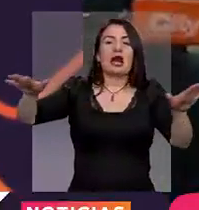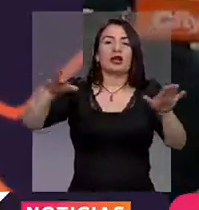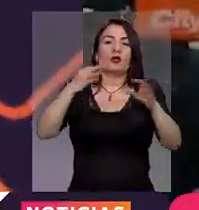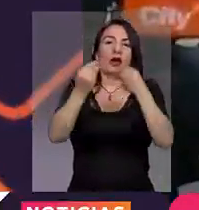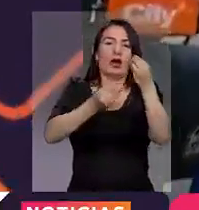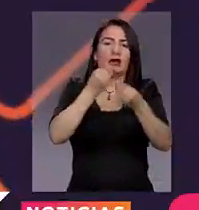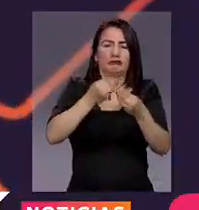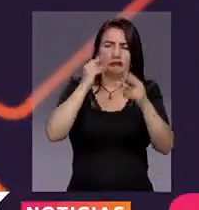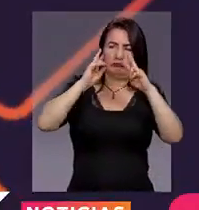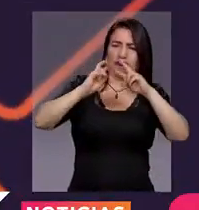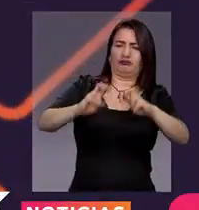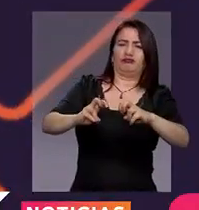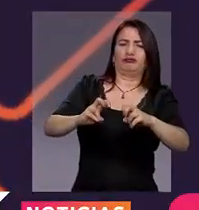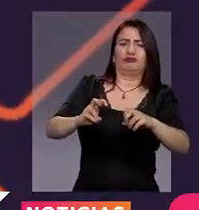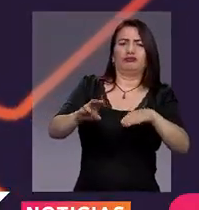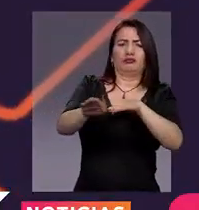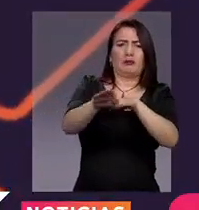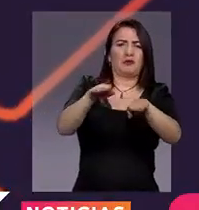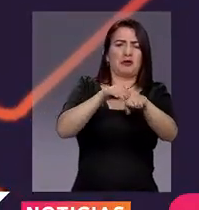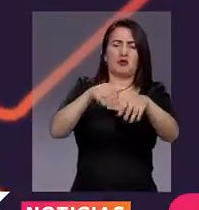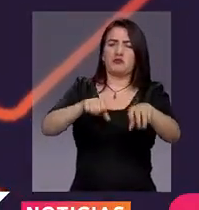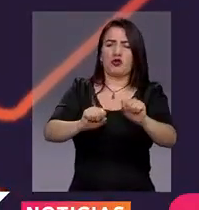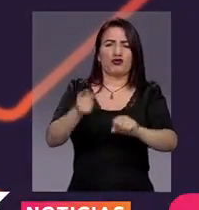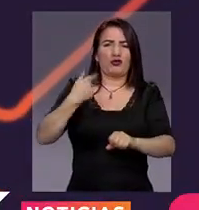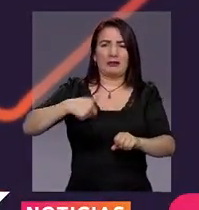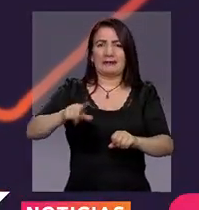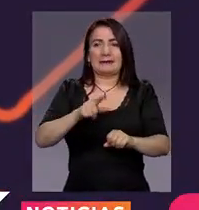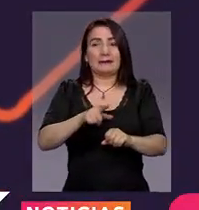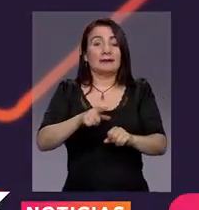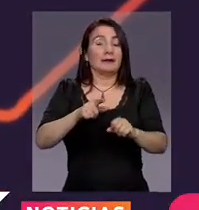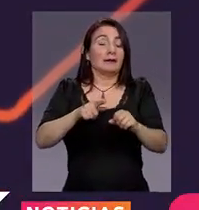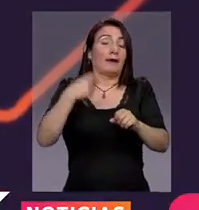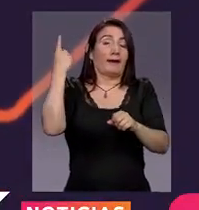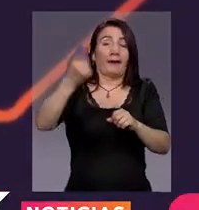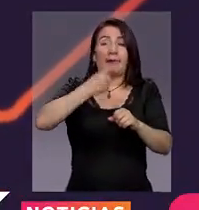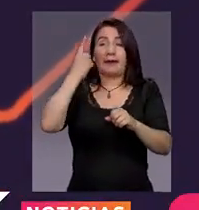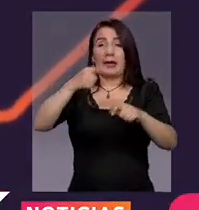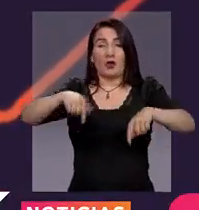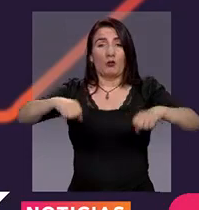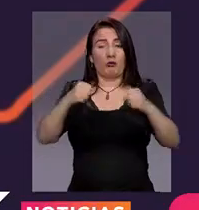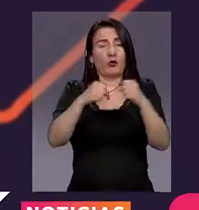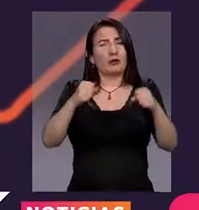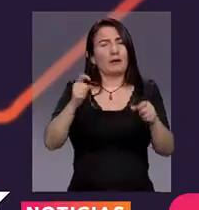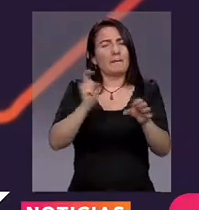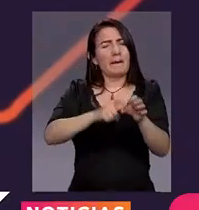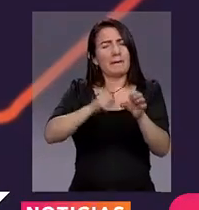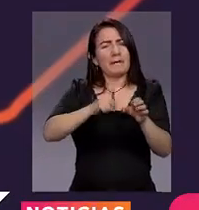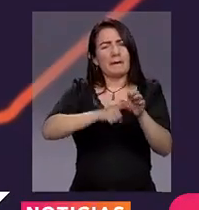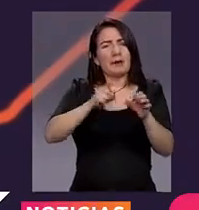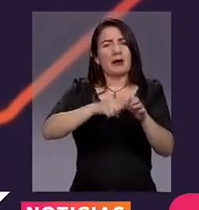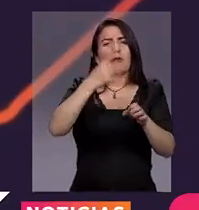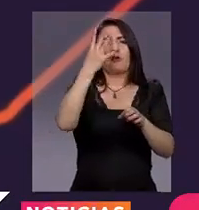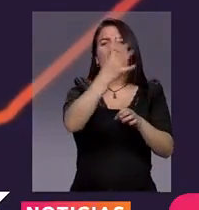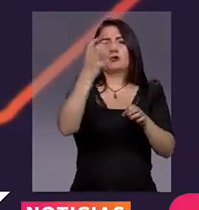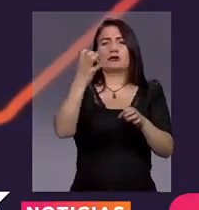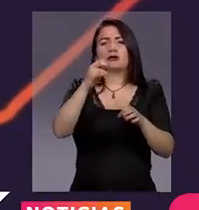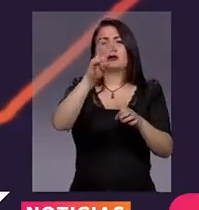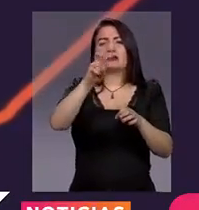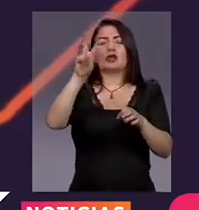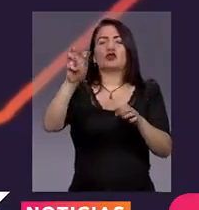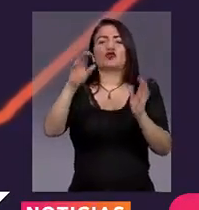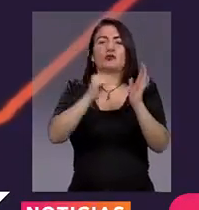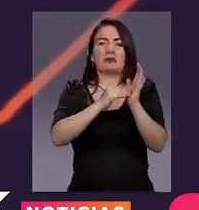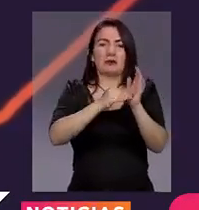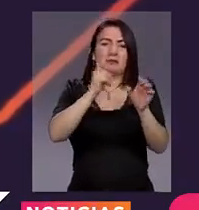que se estuviera analizando esta medida recordemos que para hacer un plano general aproximadamente en bogotá se tiene un registro de más de 478 mil